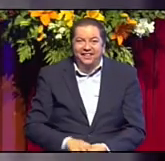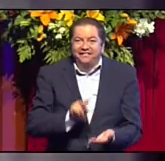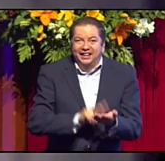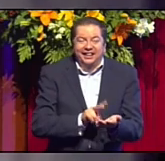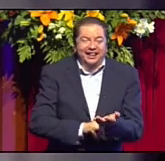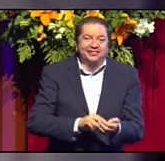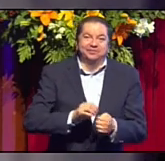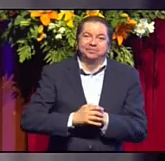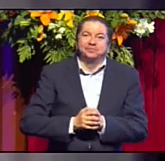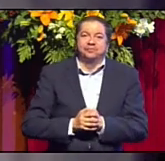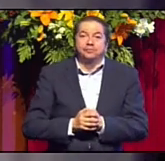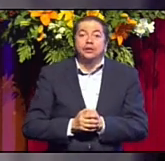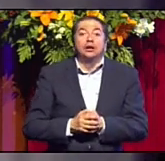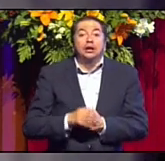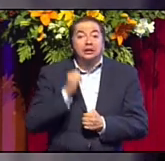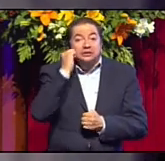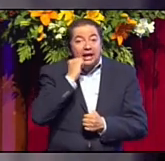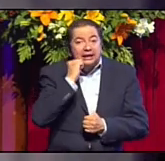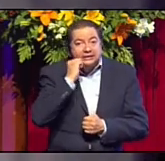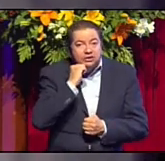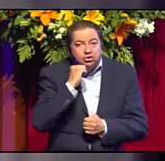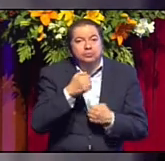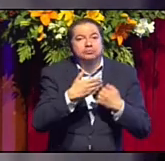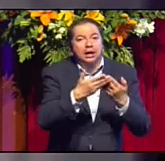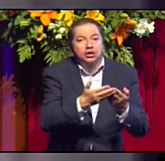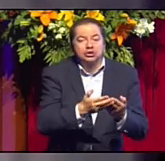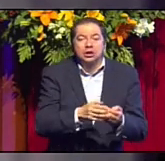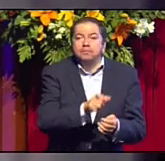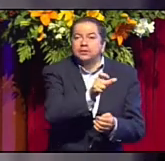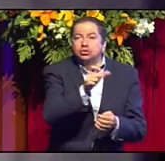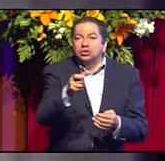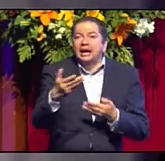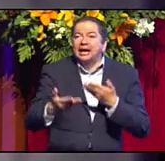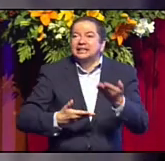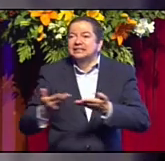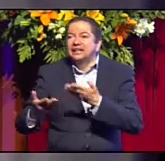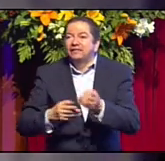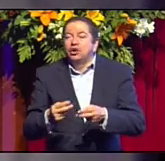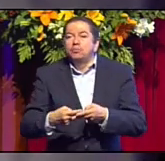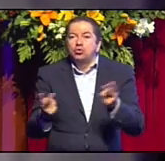De verdad. Todo mi cariño y mi afecto para aquellos servidores públicos.